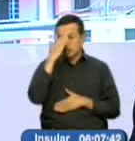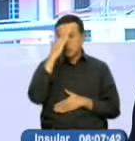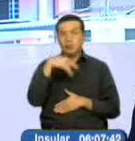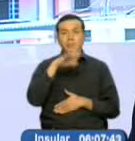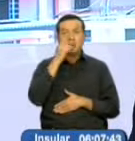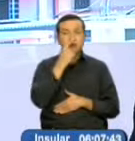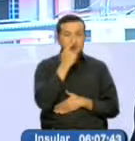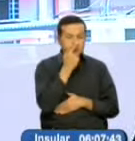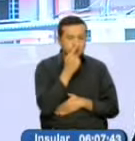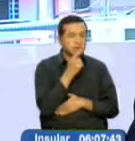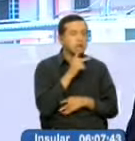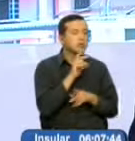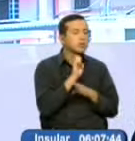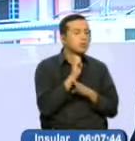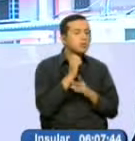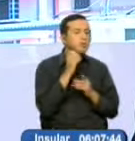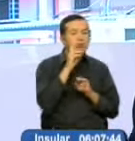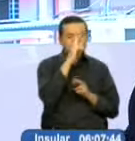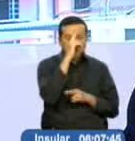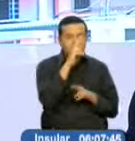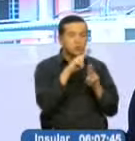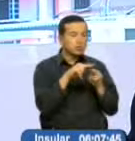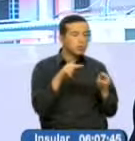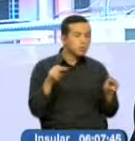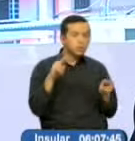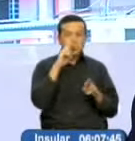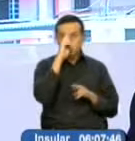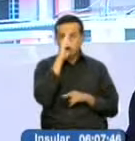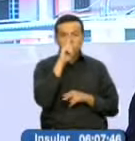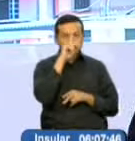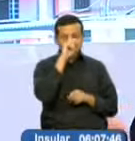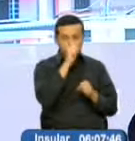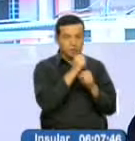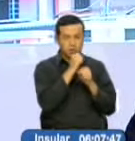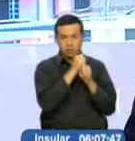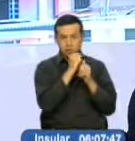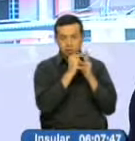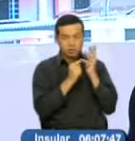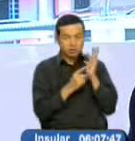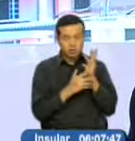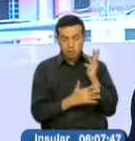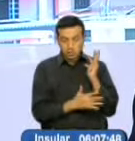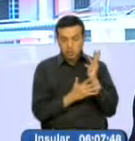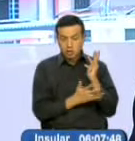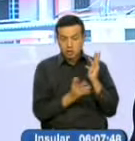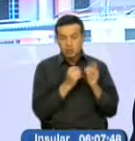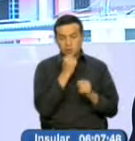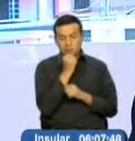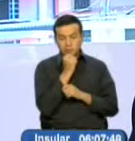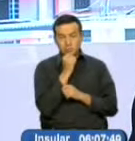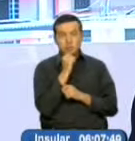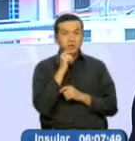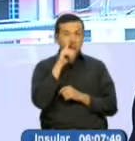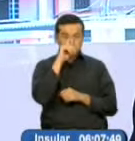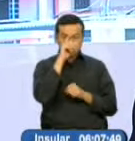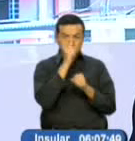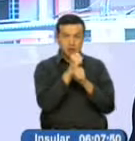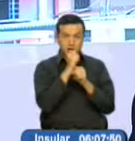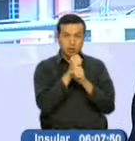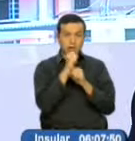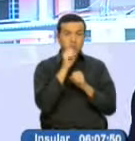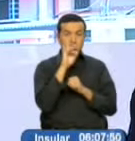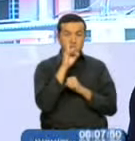interesa lo que está haciendo el Ecuador, el respeto a la naturaleza, el respeto a los trabajadores, no tener empleo de menores de